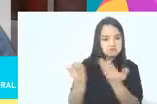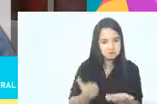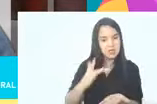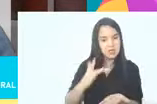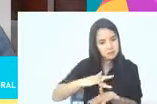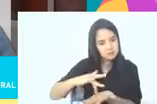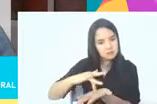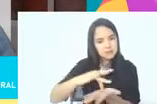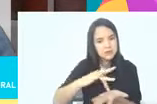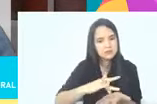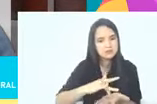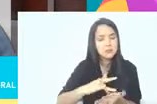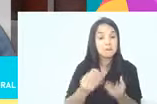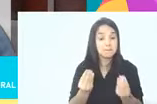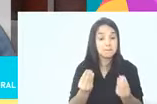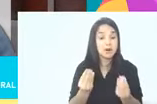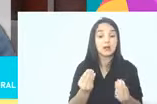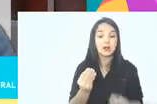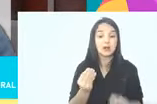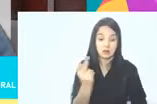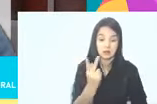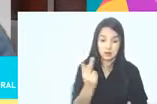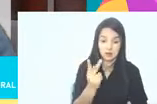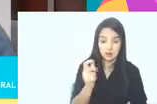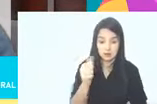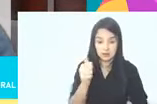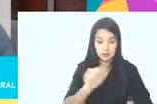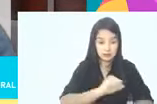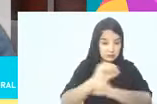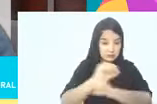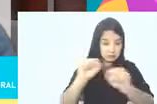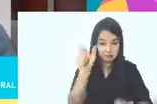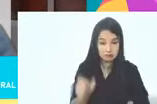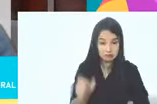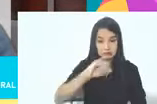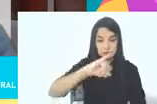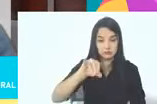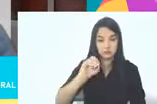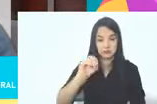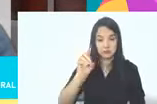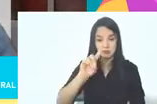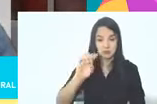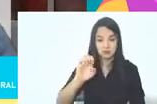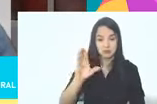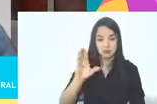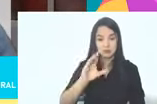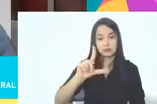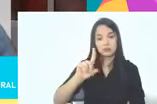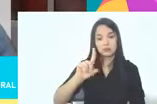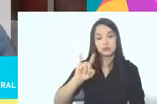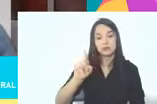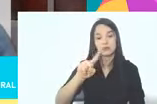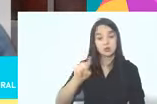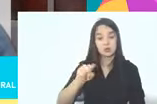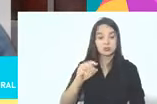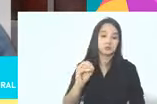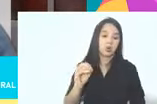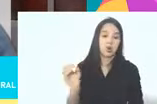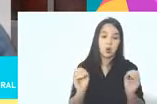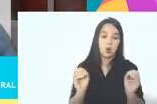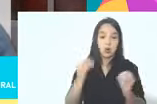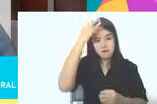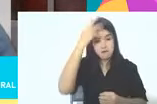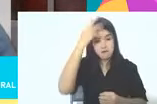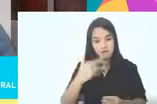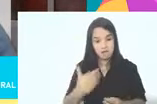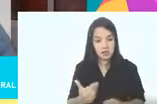líderes dinamizadores de procesos de formación artístico-cultural, de procesos de circulación, de procesos de muestra, porque algunos lideran